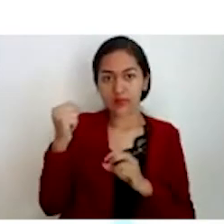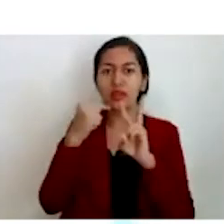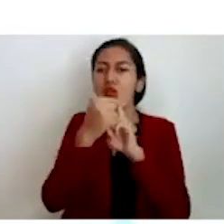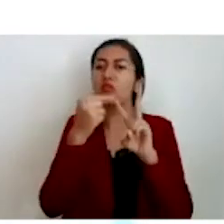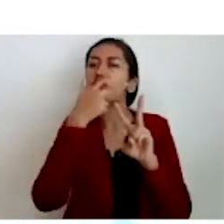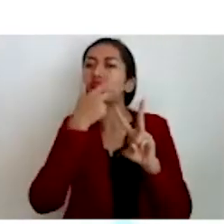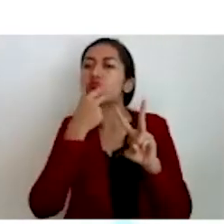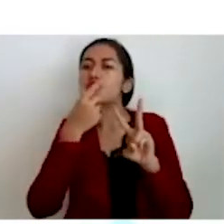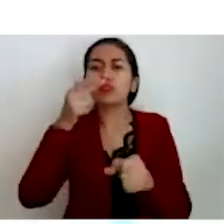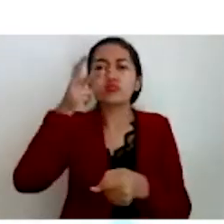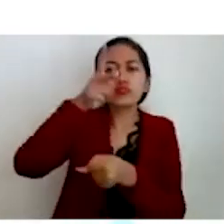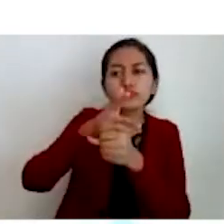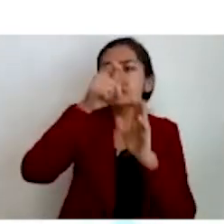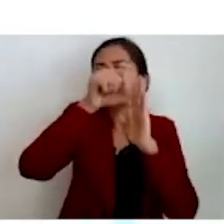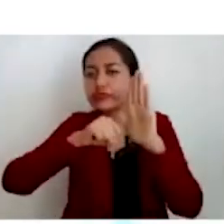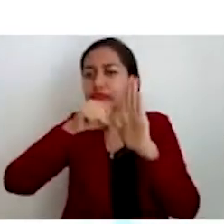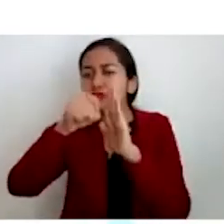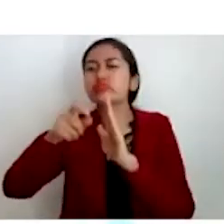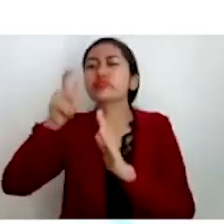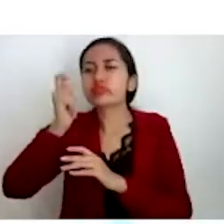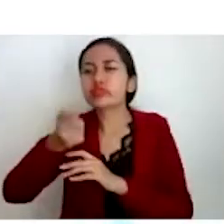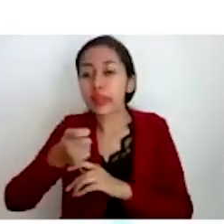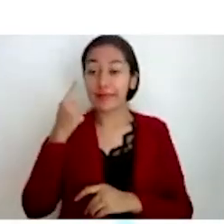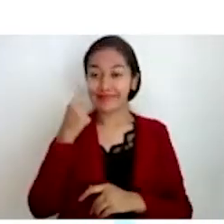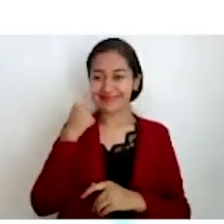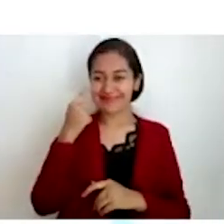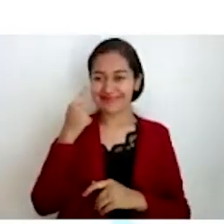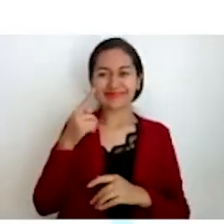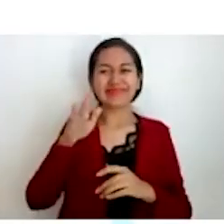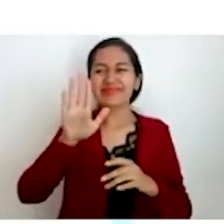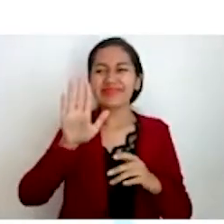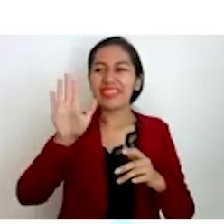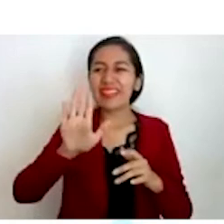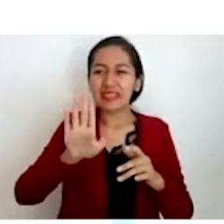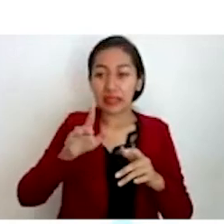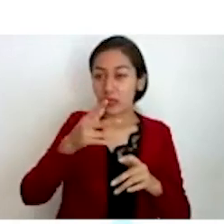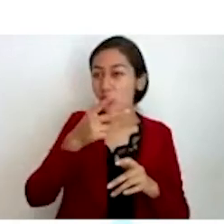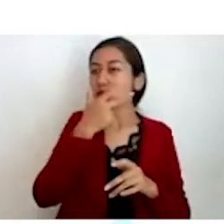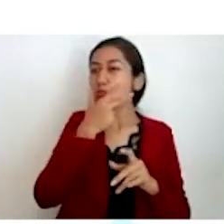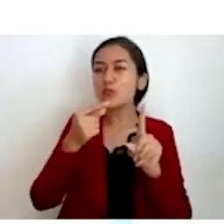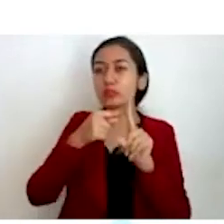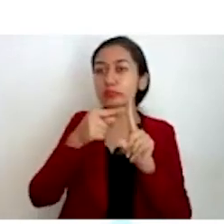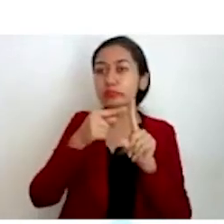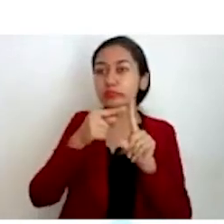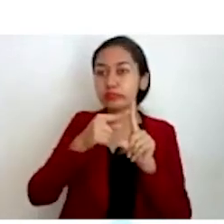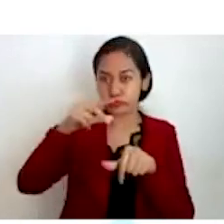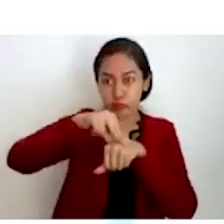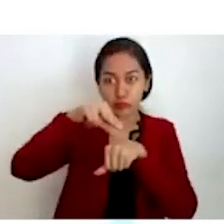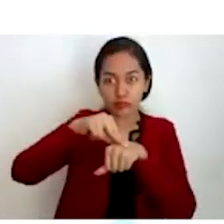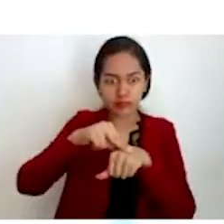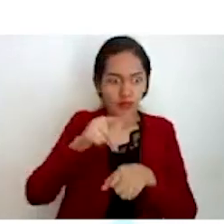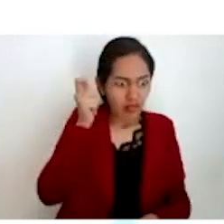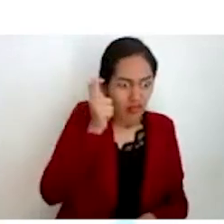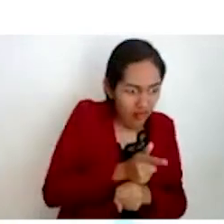José Agustín. En esta película hay un claro contraste entre el médico que descubre la epidemia y sus solicitudes de